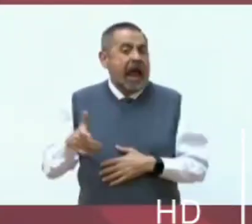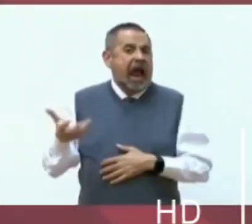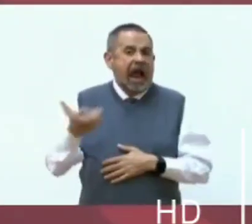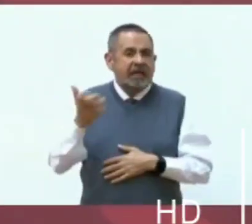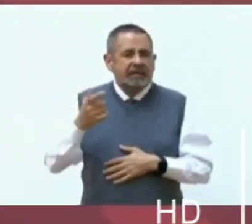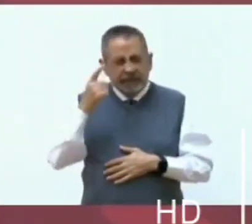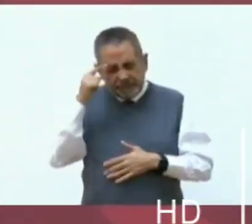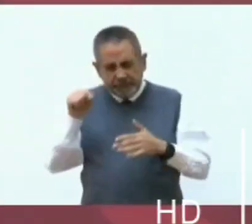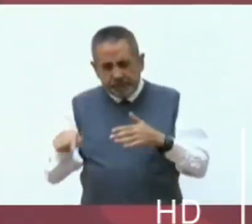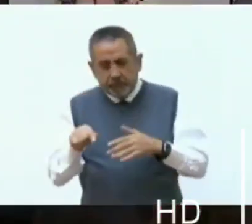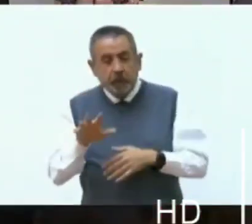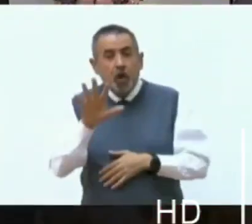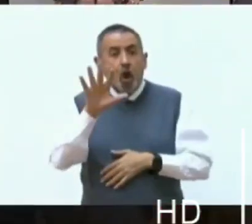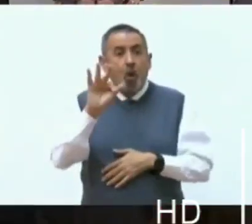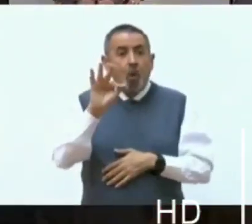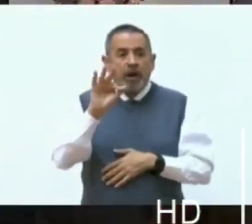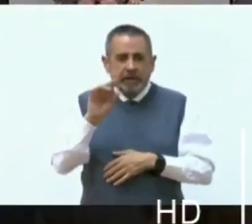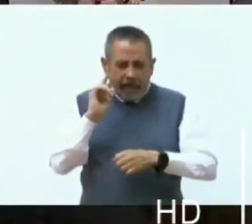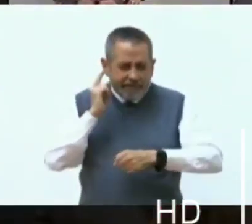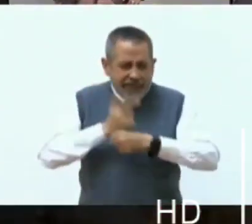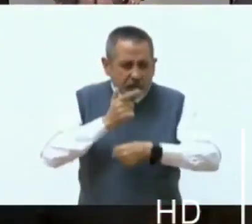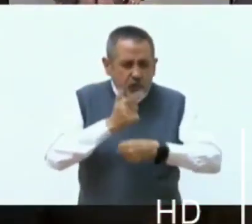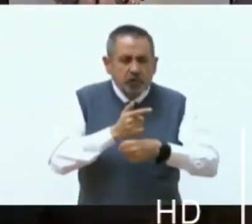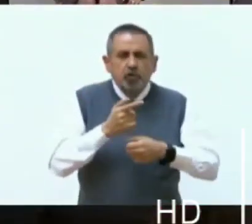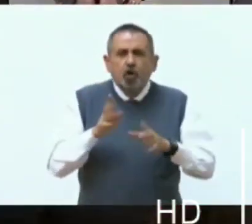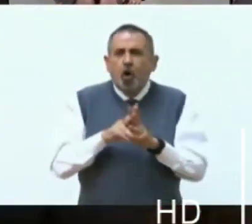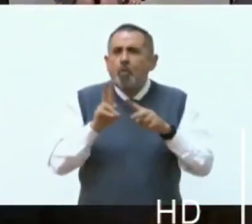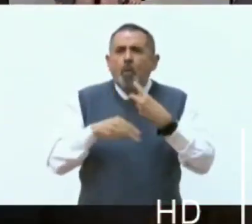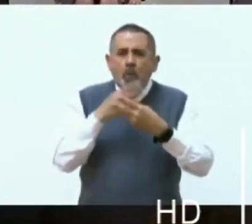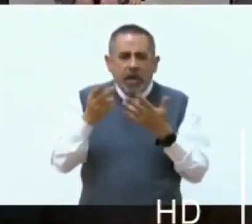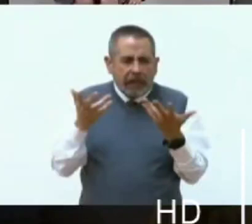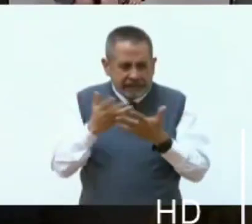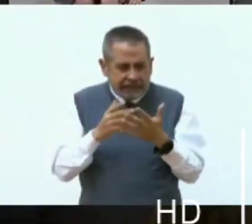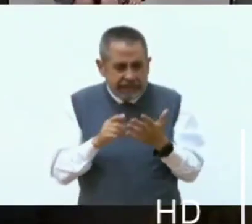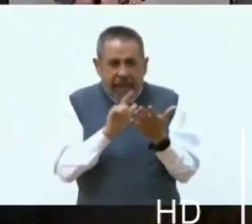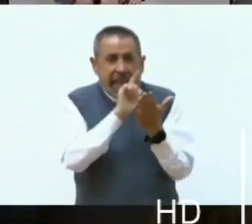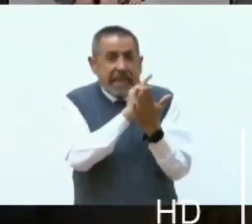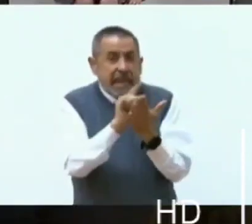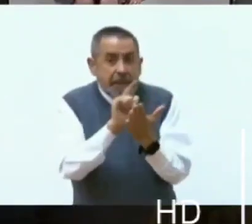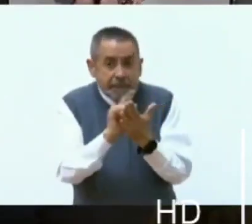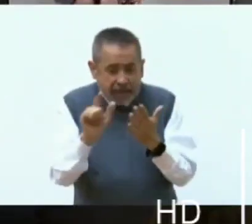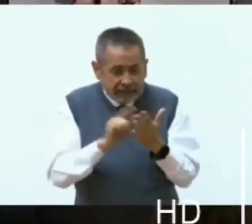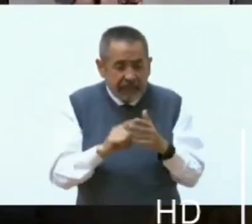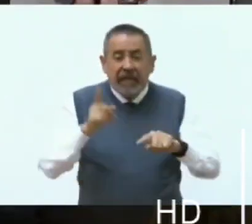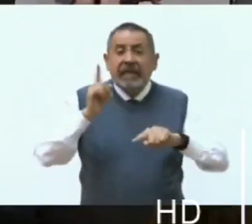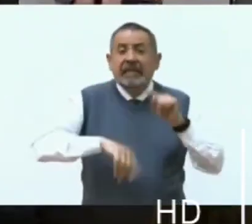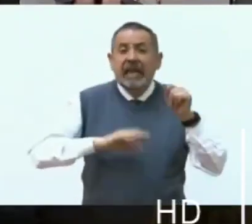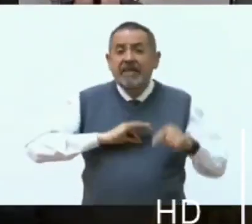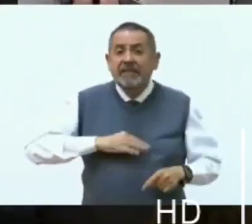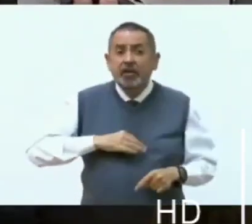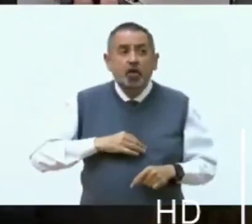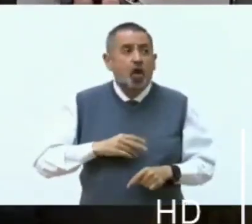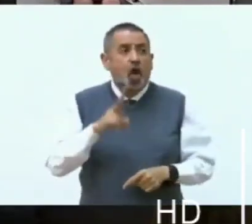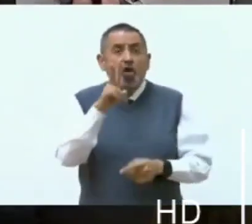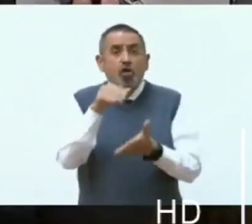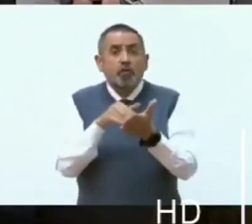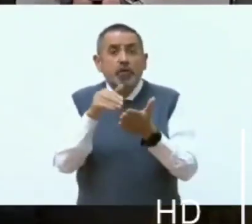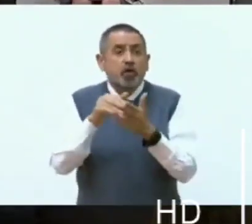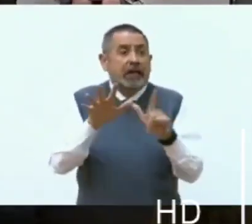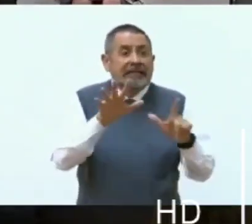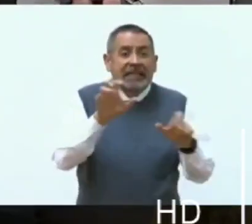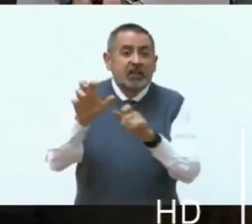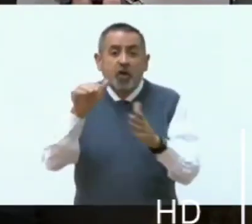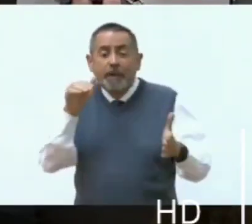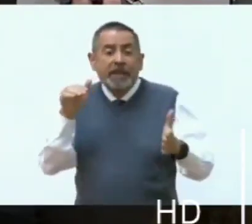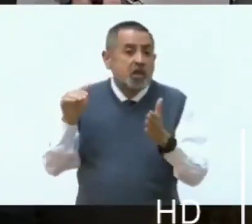de 40 diagnósticos generales de conservación, limpieza profunda y desinfección de